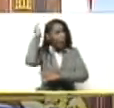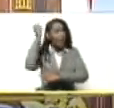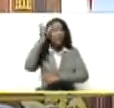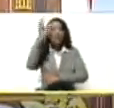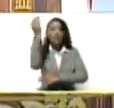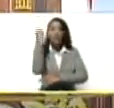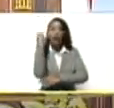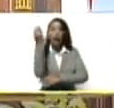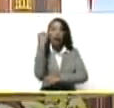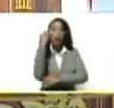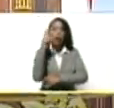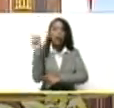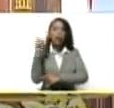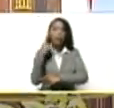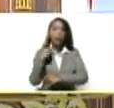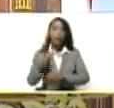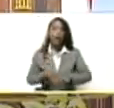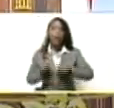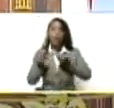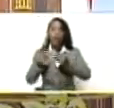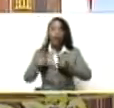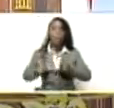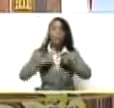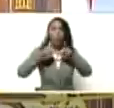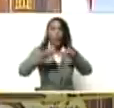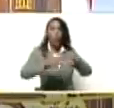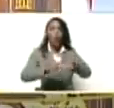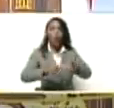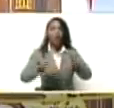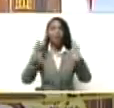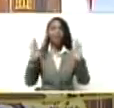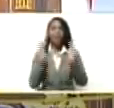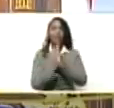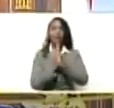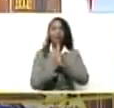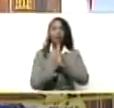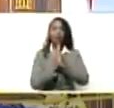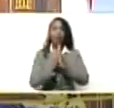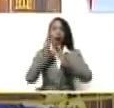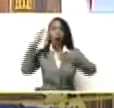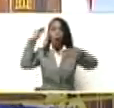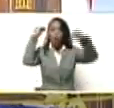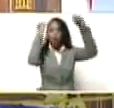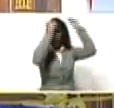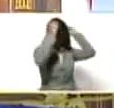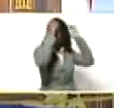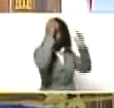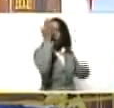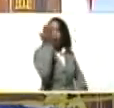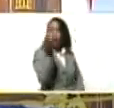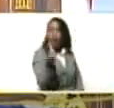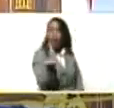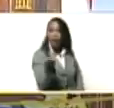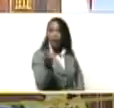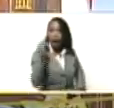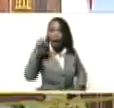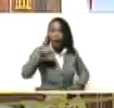pero nosotros creemos sin mi lente en que una constitución está viva